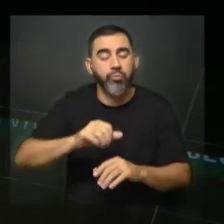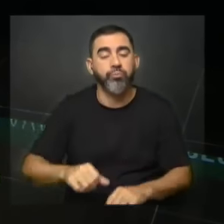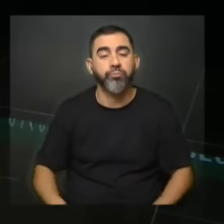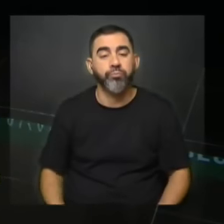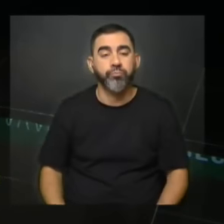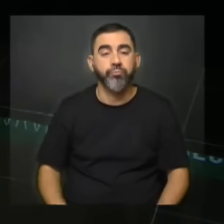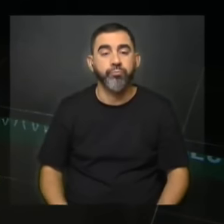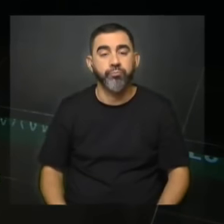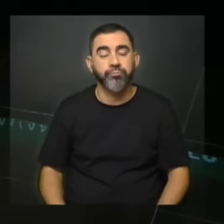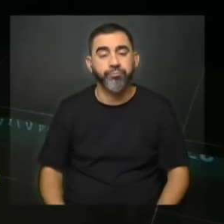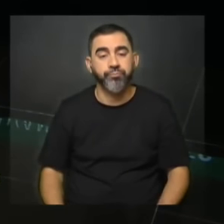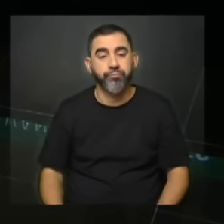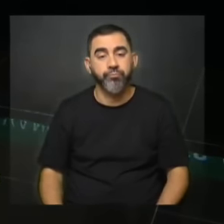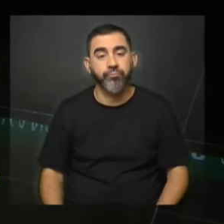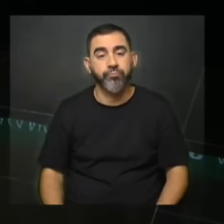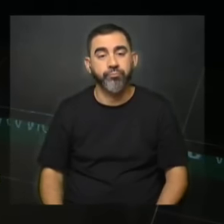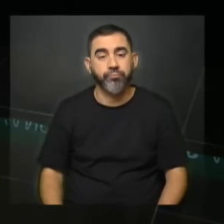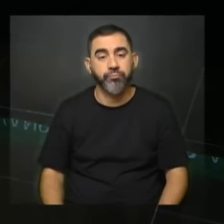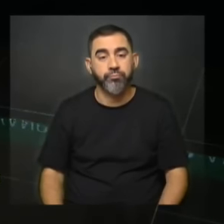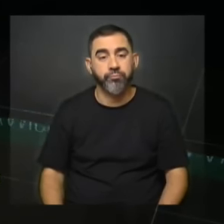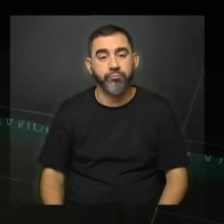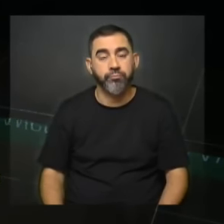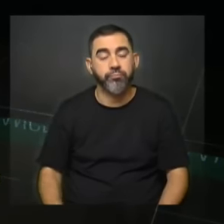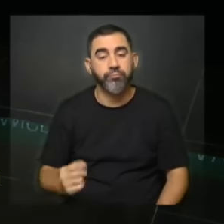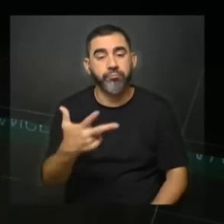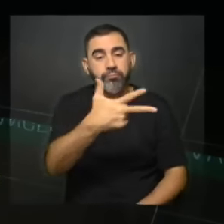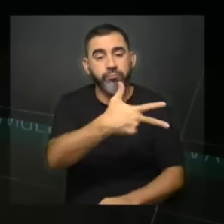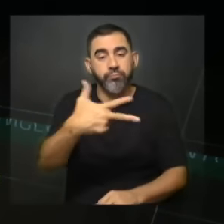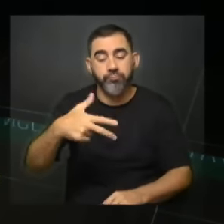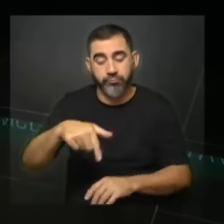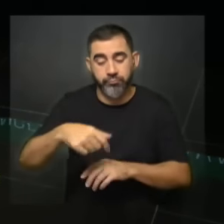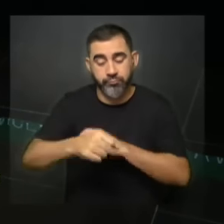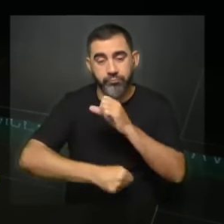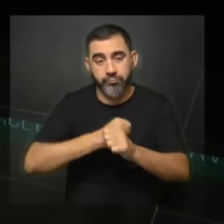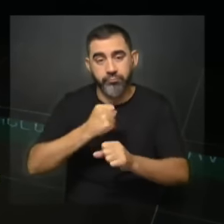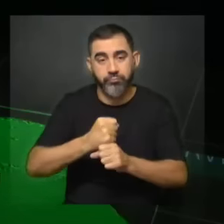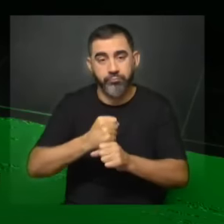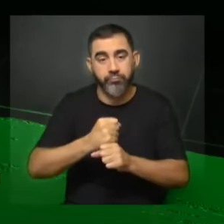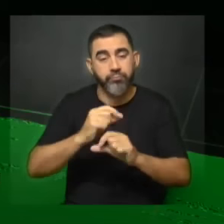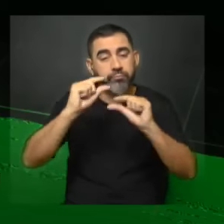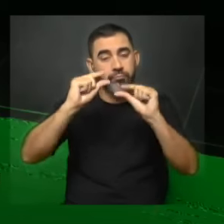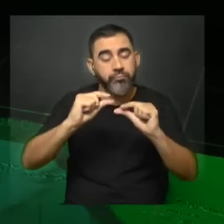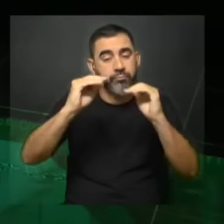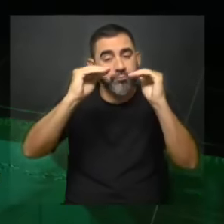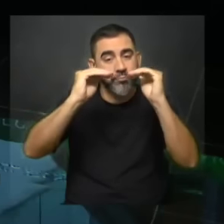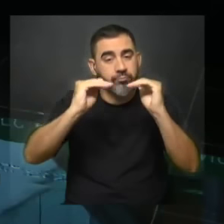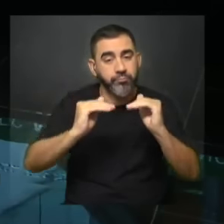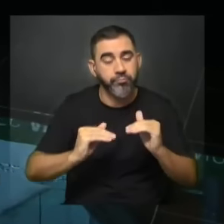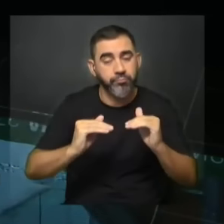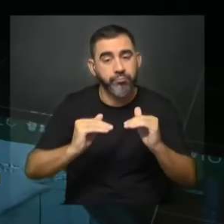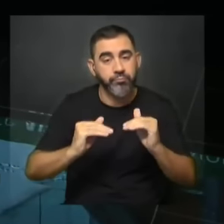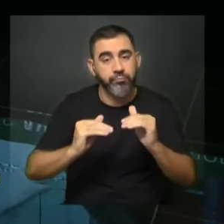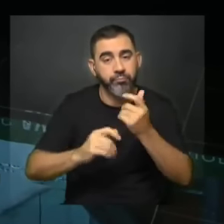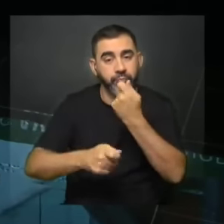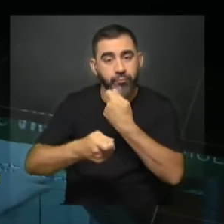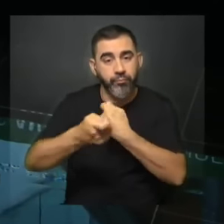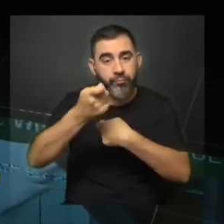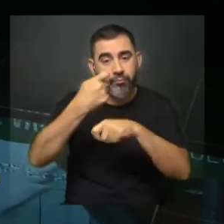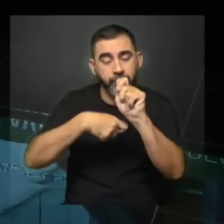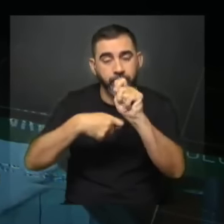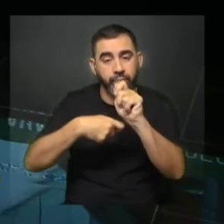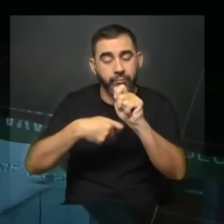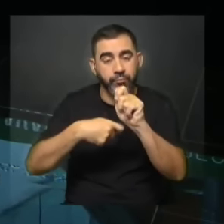día jueves también durante las primeras tres semanas del año hubo una leve caída en las ventas de los